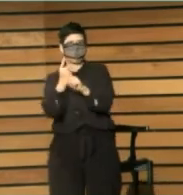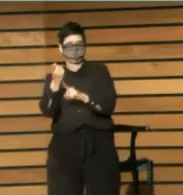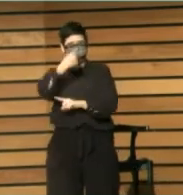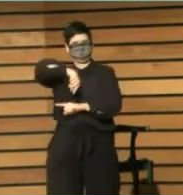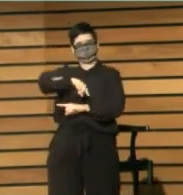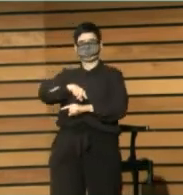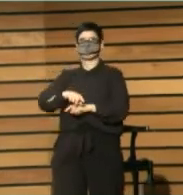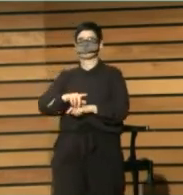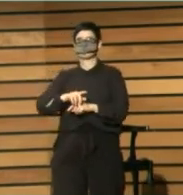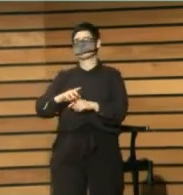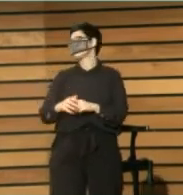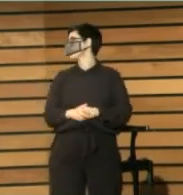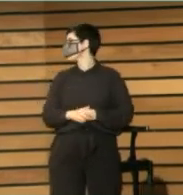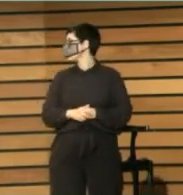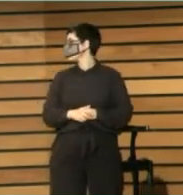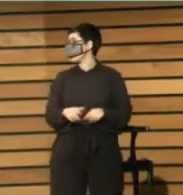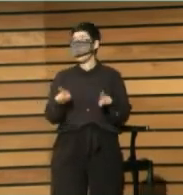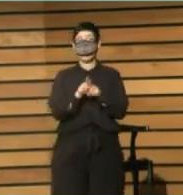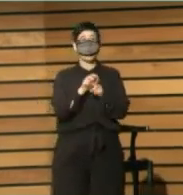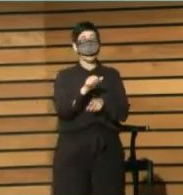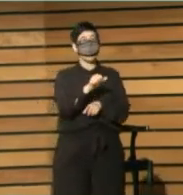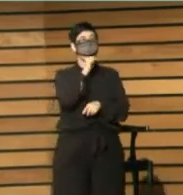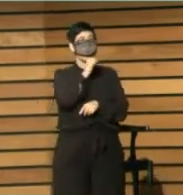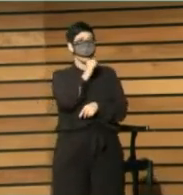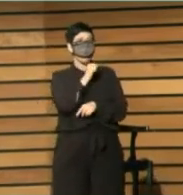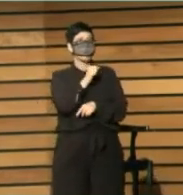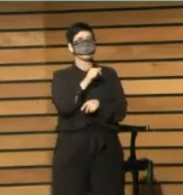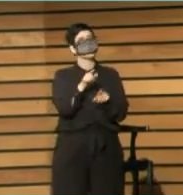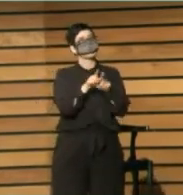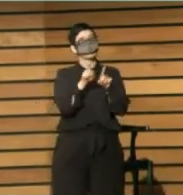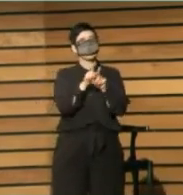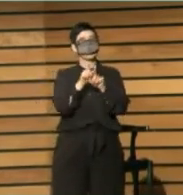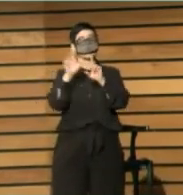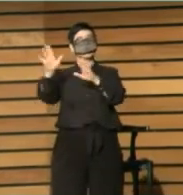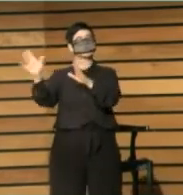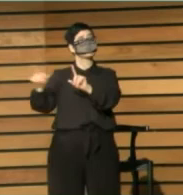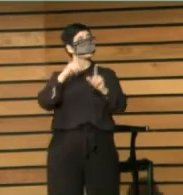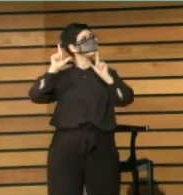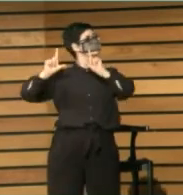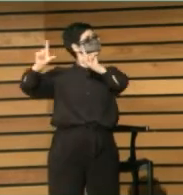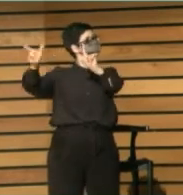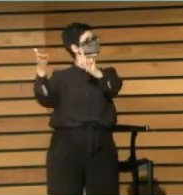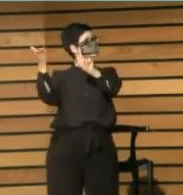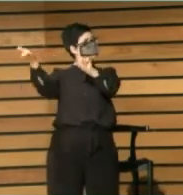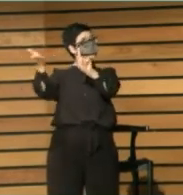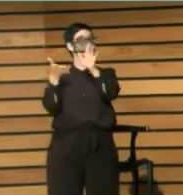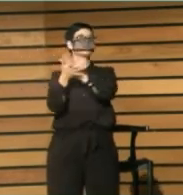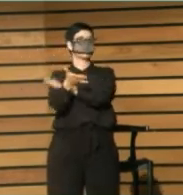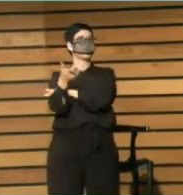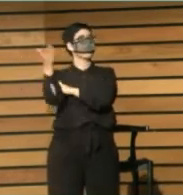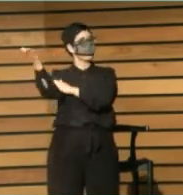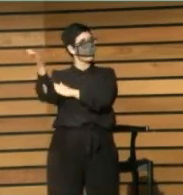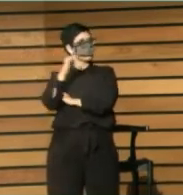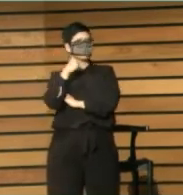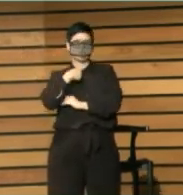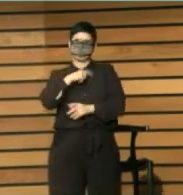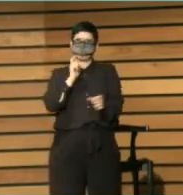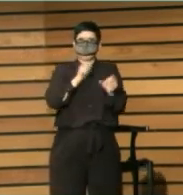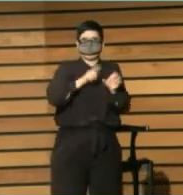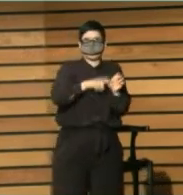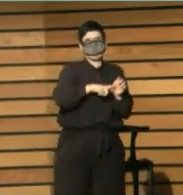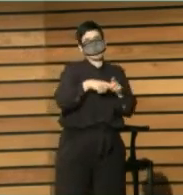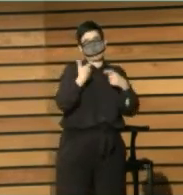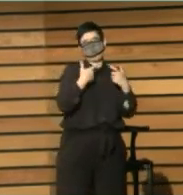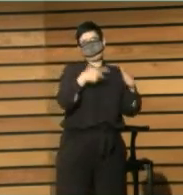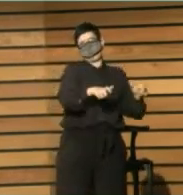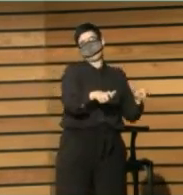El abuelo tenía allí ese cuadro como un salvoconducto y a veces se reía de su audacia mostrando los dientes cortados y canelos